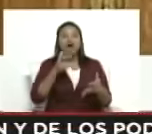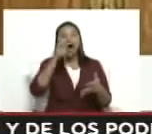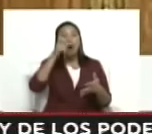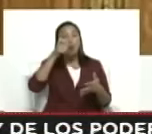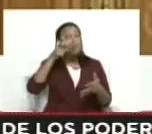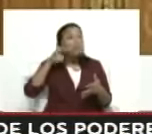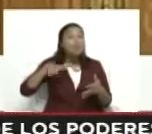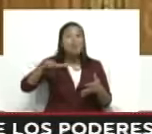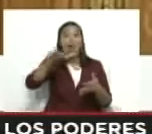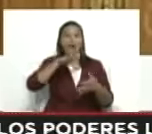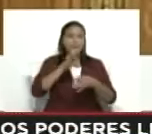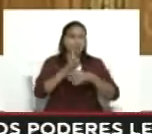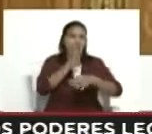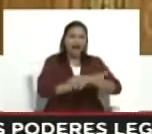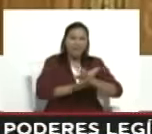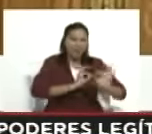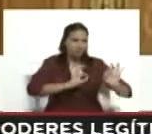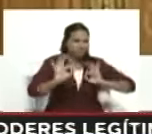y movilizado.